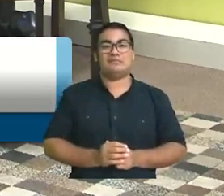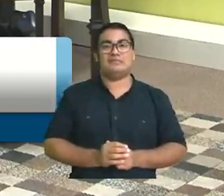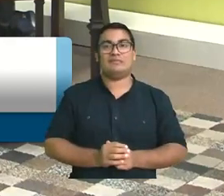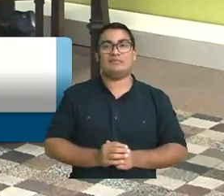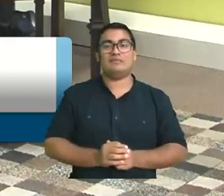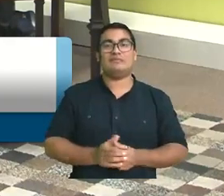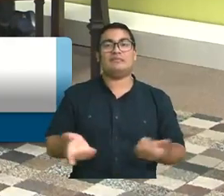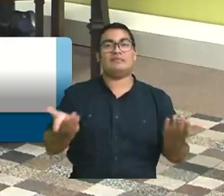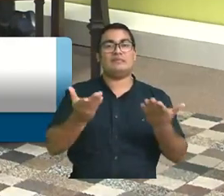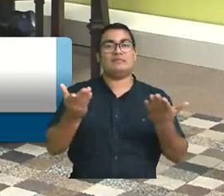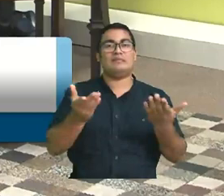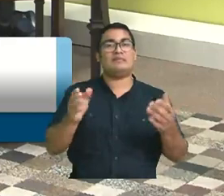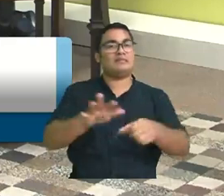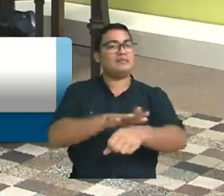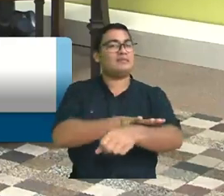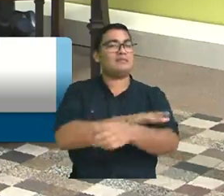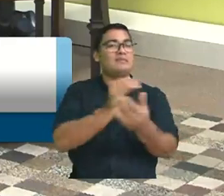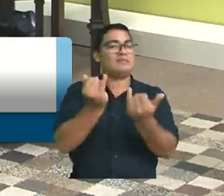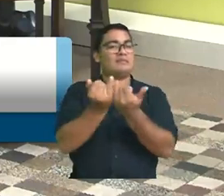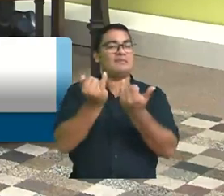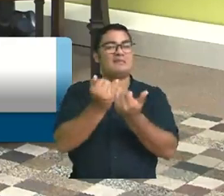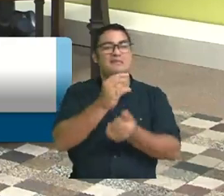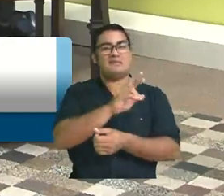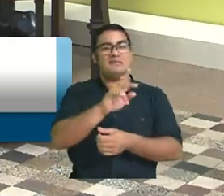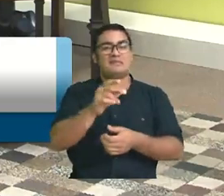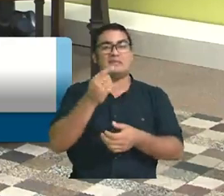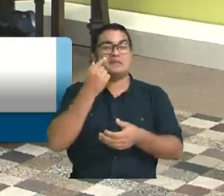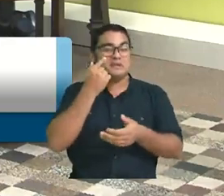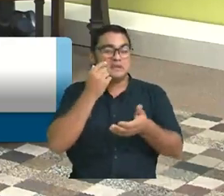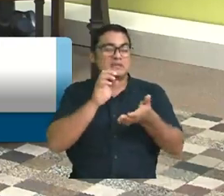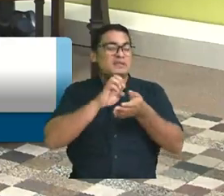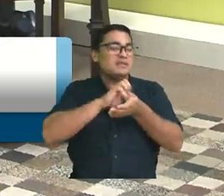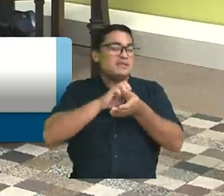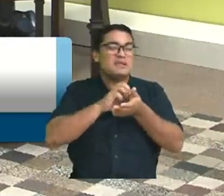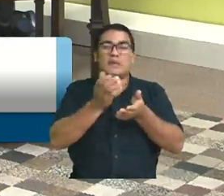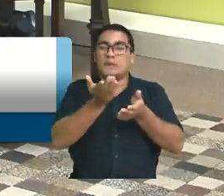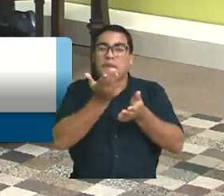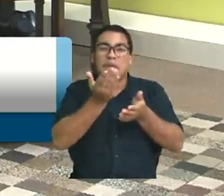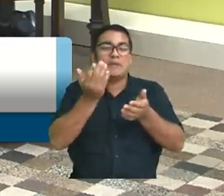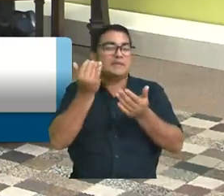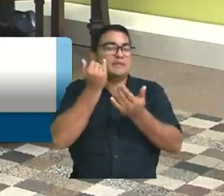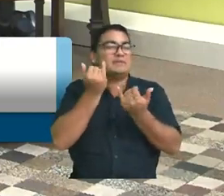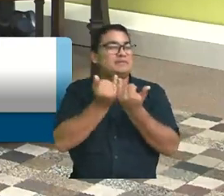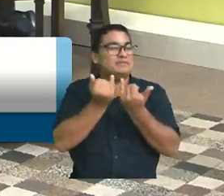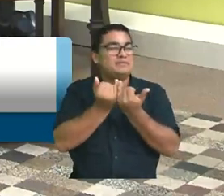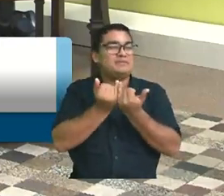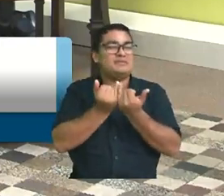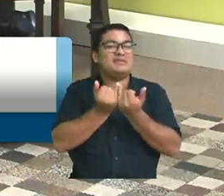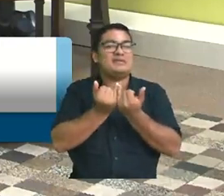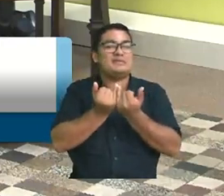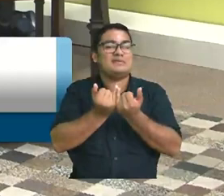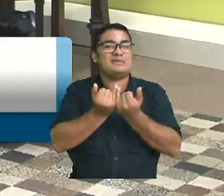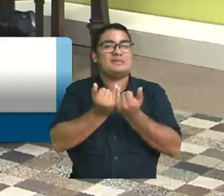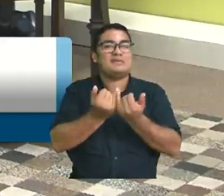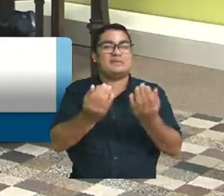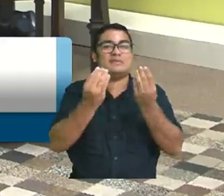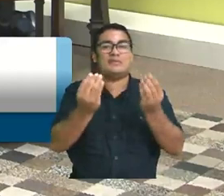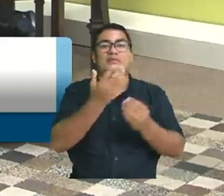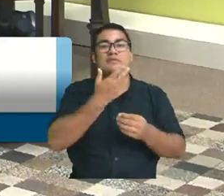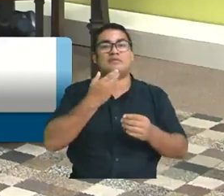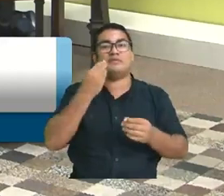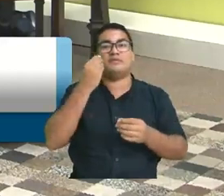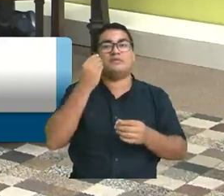sintomatología es exactamente la misma. Ardor, picazón, sensación de arenilla Y muchos de los jóvenes